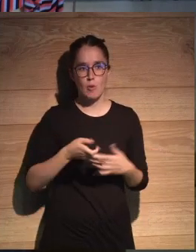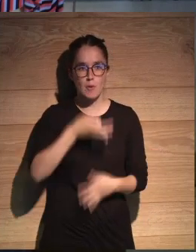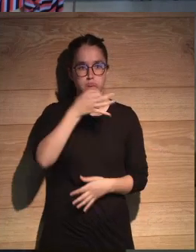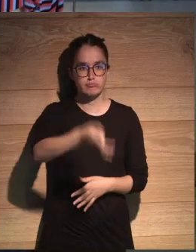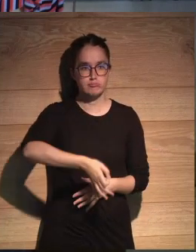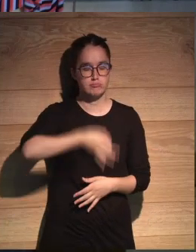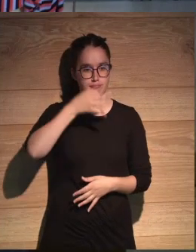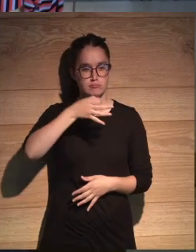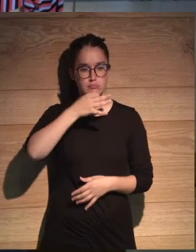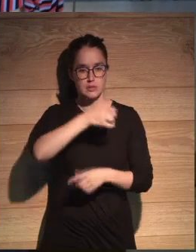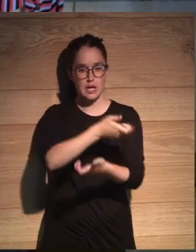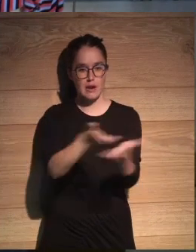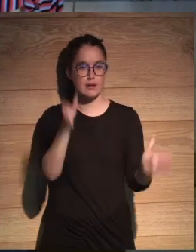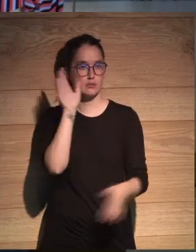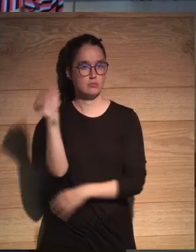unidireccionalidad,